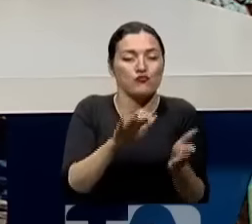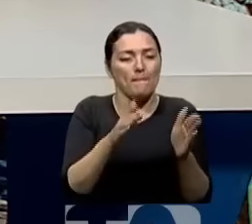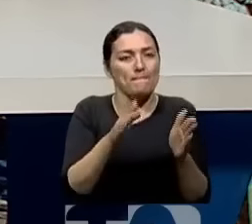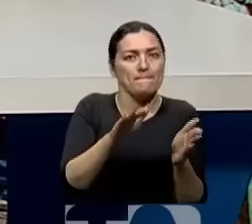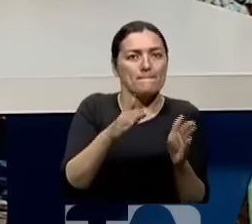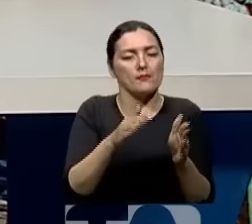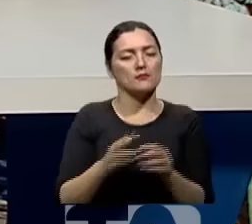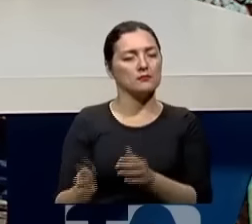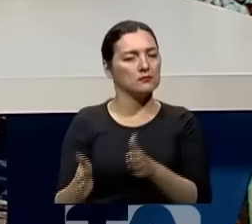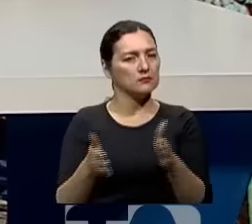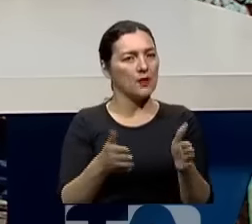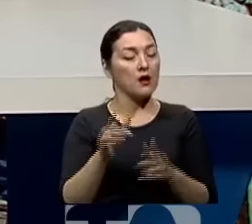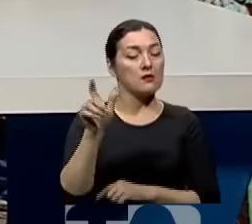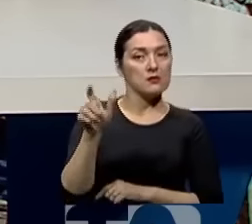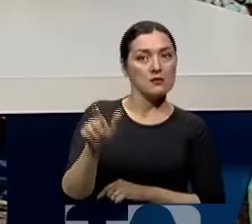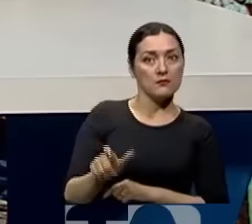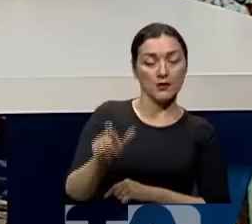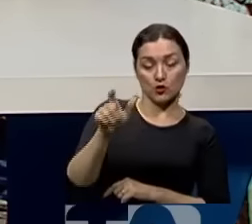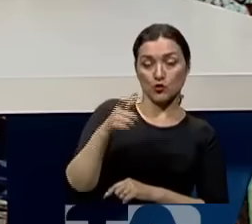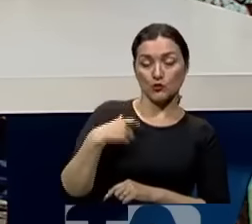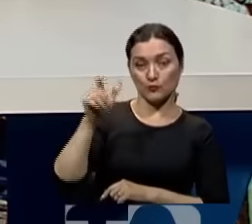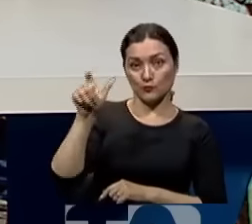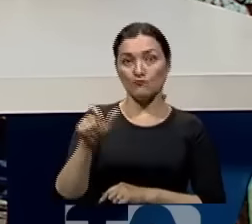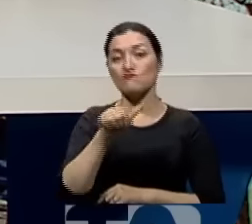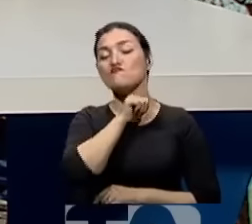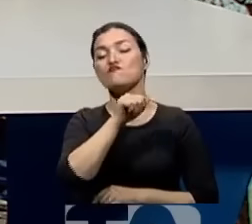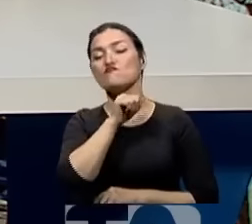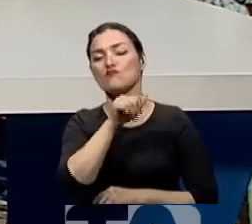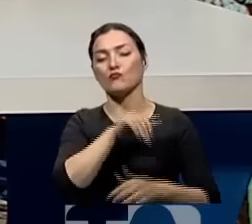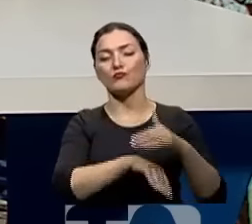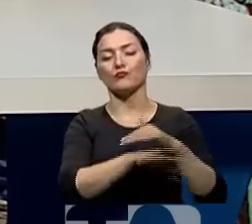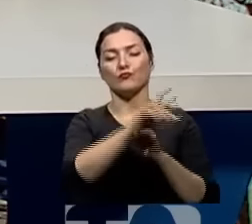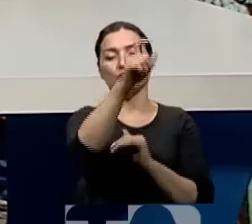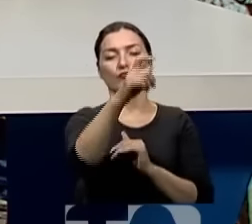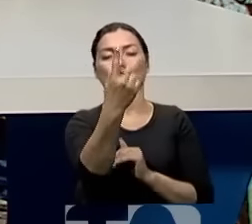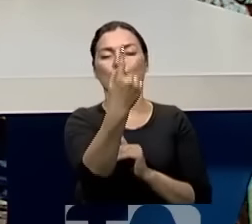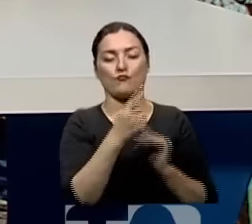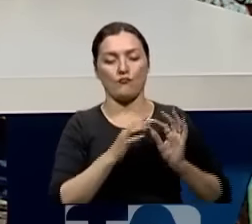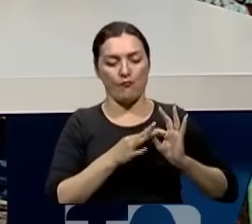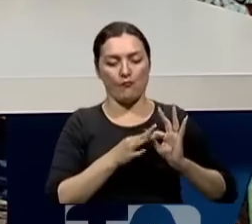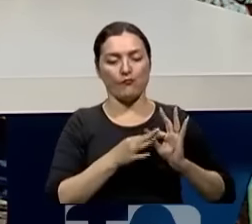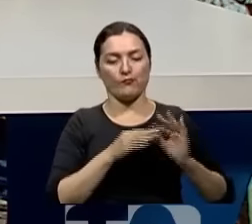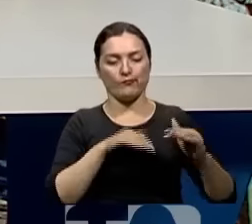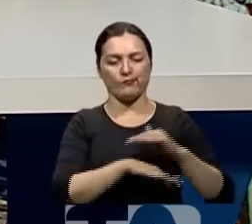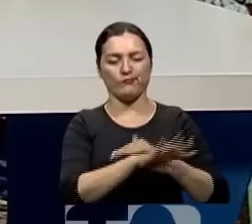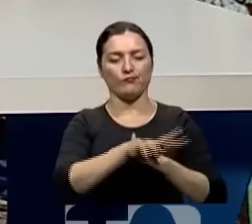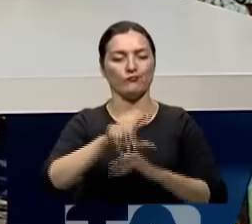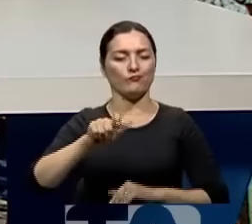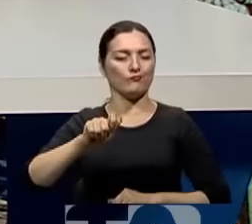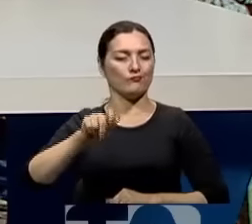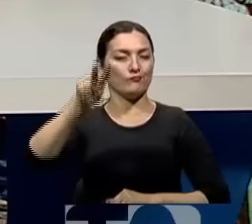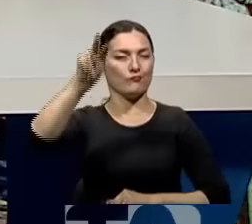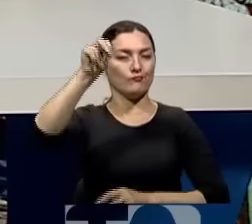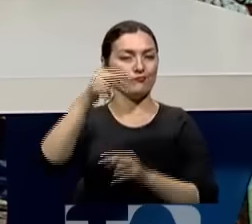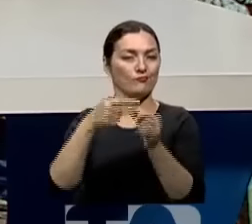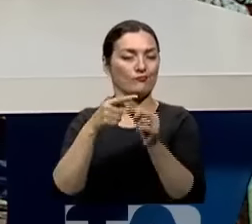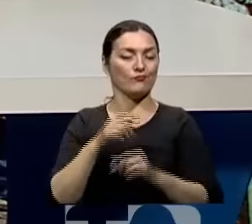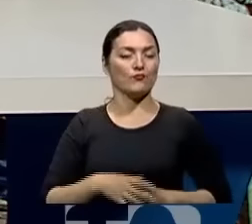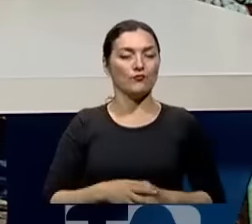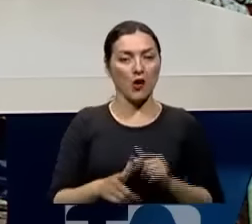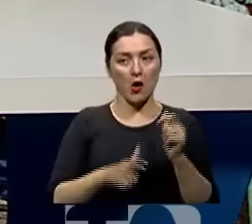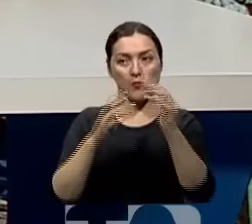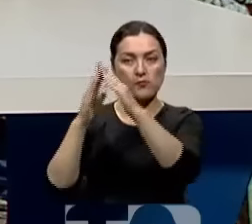Y delincuentes robaron a clientes de un local comercial ubicado en el sector de Calderón, esto en el norte de la capital. Y entre los vecinos de la zona